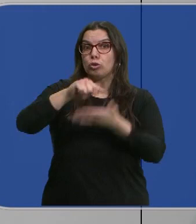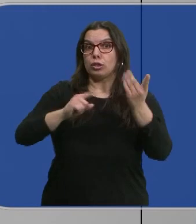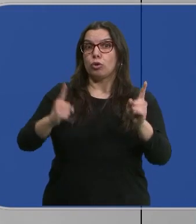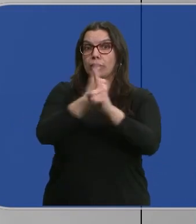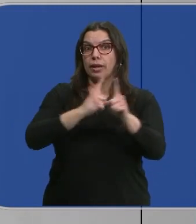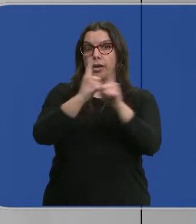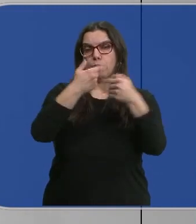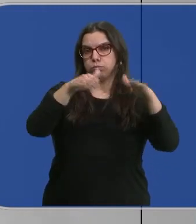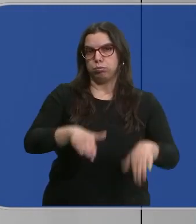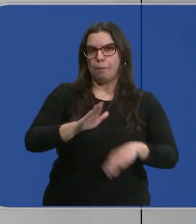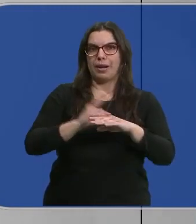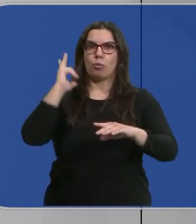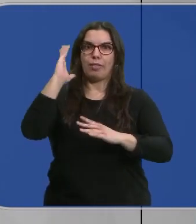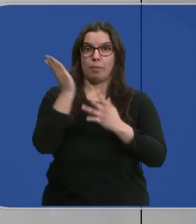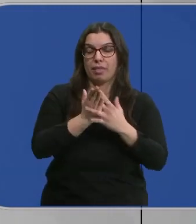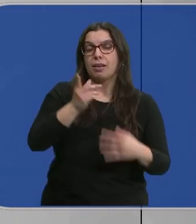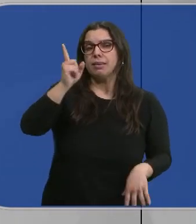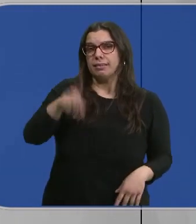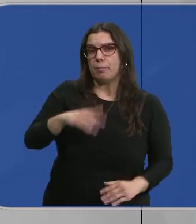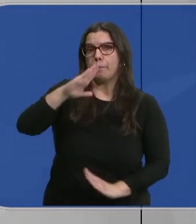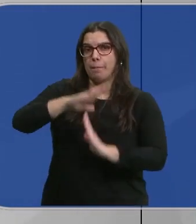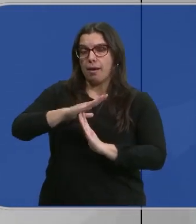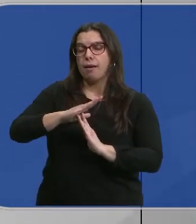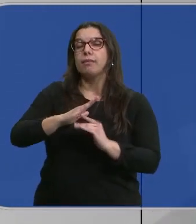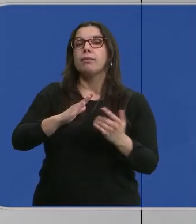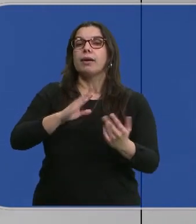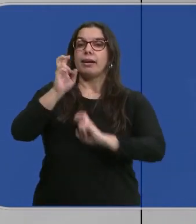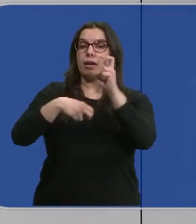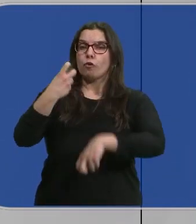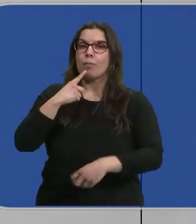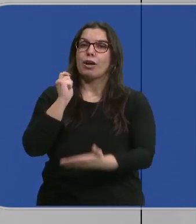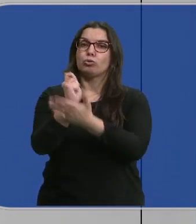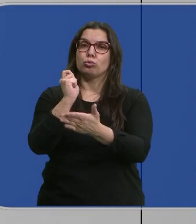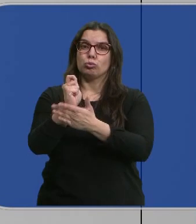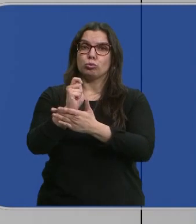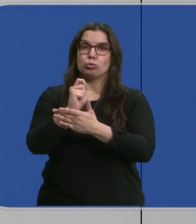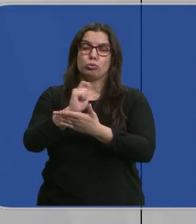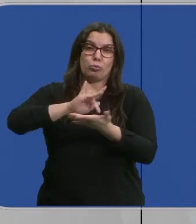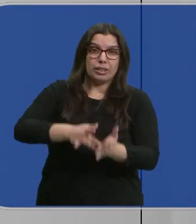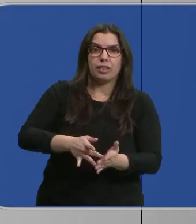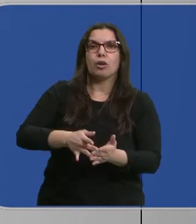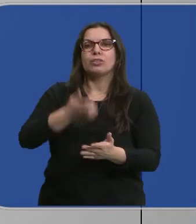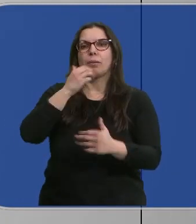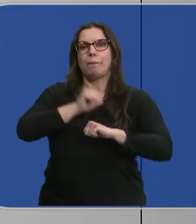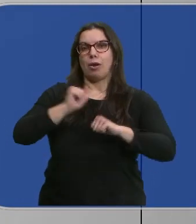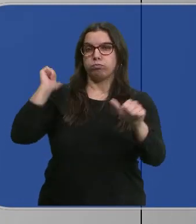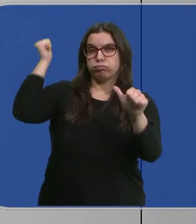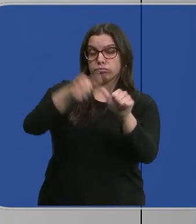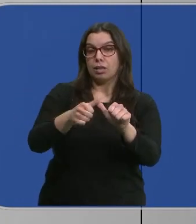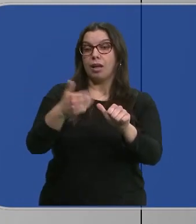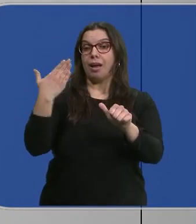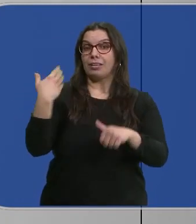contratos relevo para las jubilaciones parciales y se paralizaría la reforma del subsidio para parados de larga duración, que iba a pasar